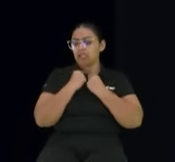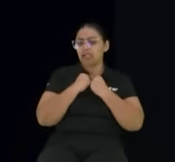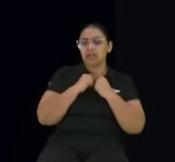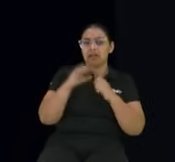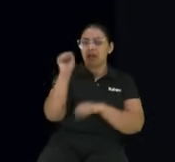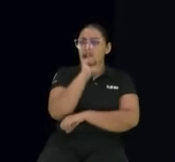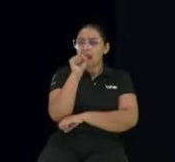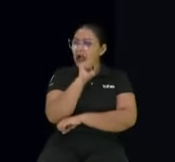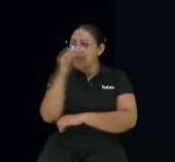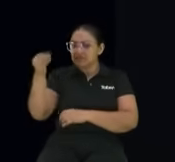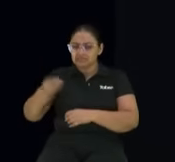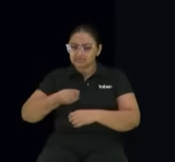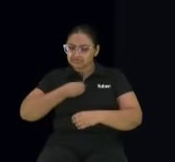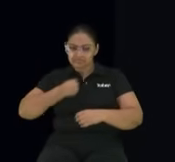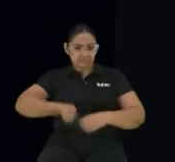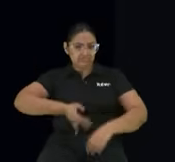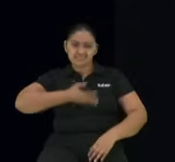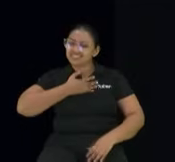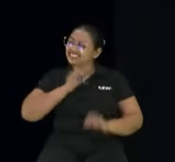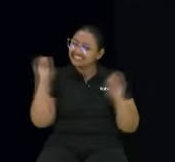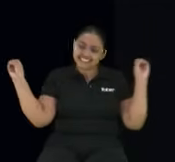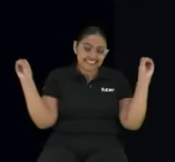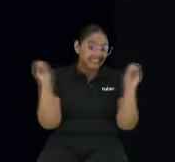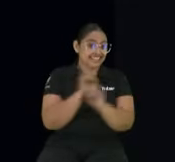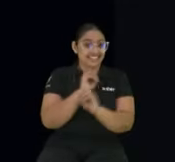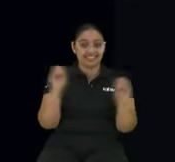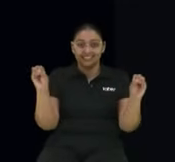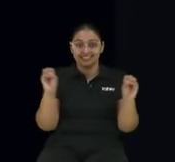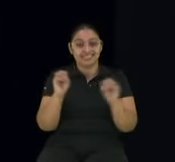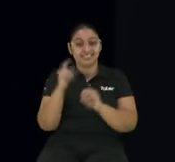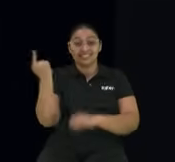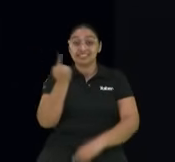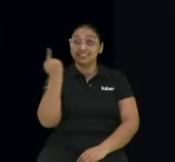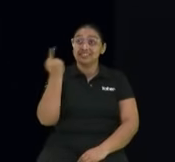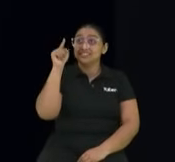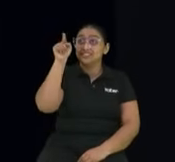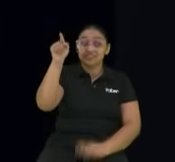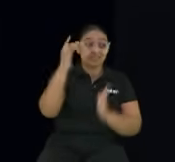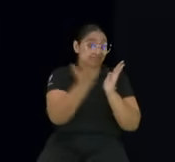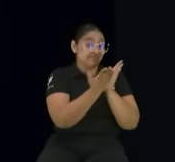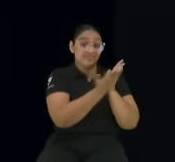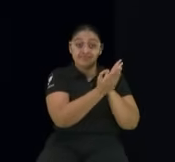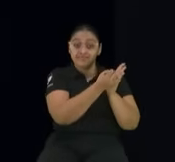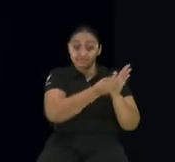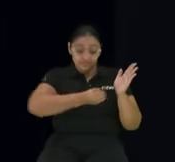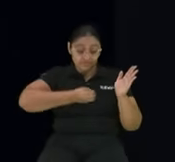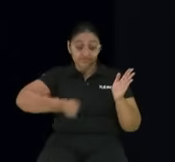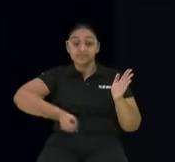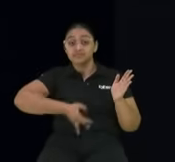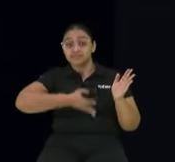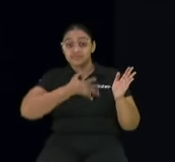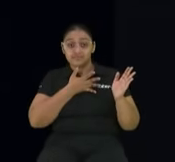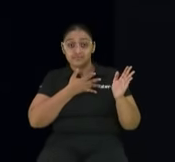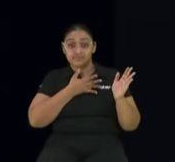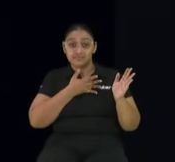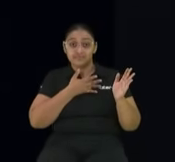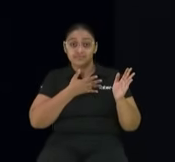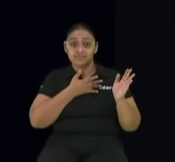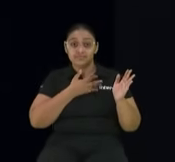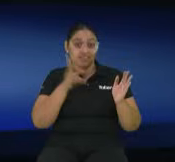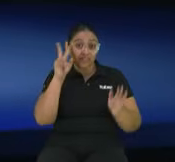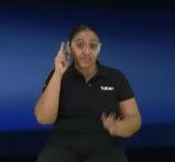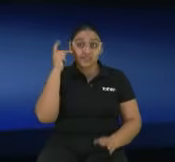me ha llenado como la palabra del señor él no te lo da para que tú seas grande